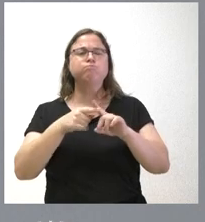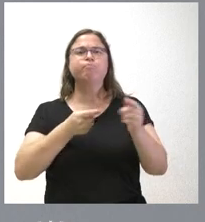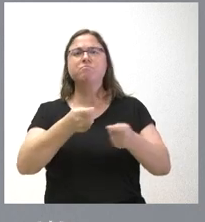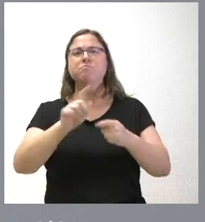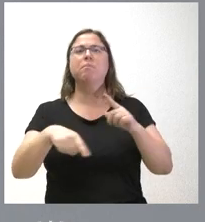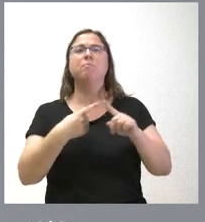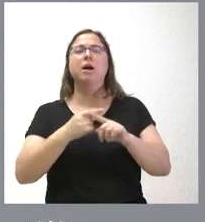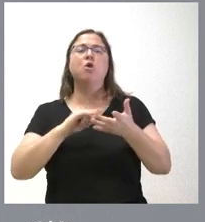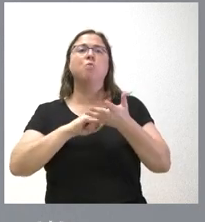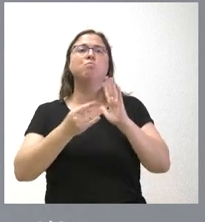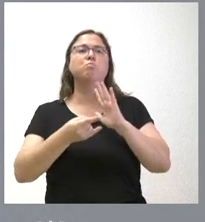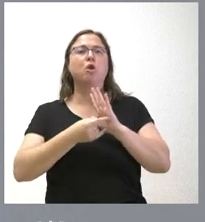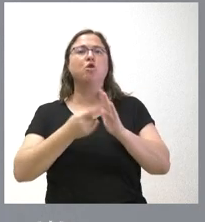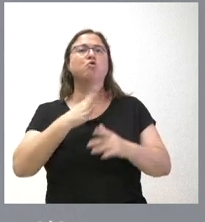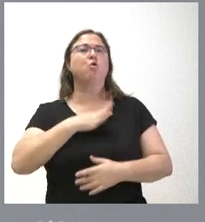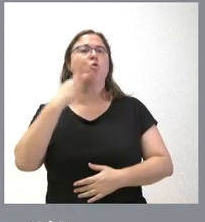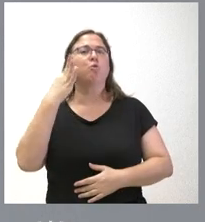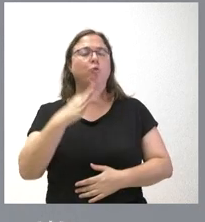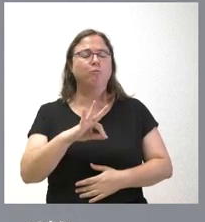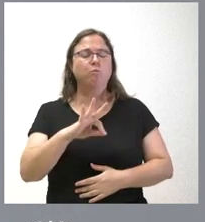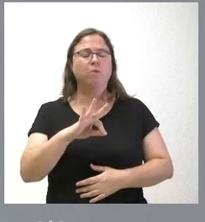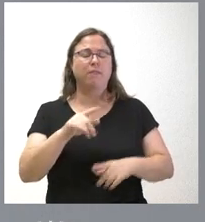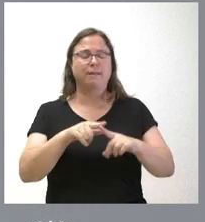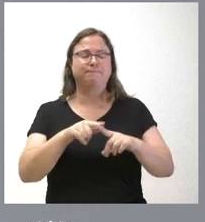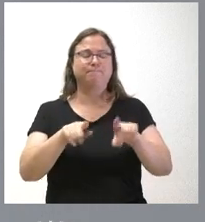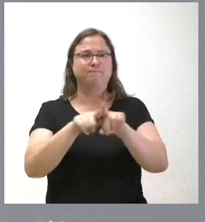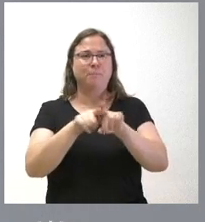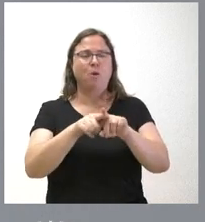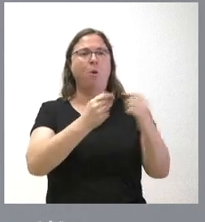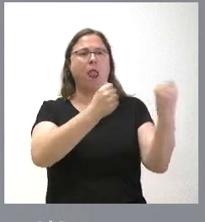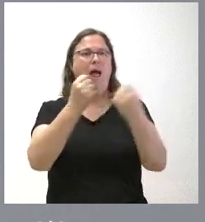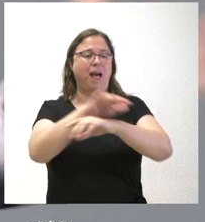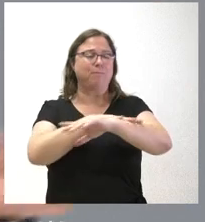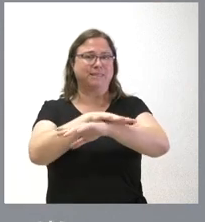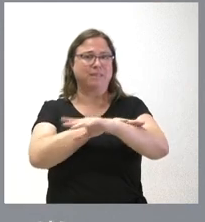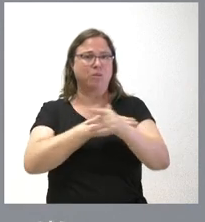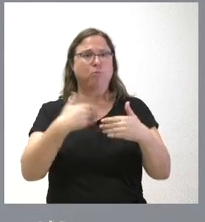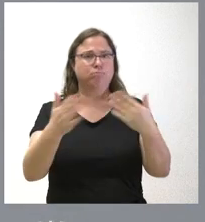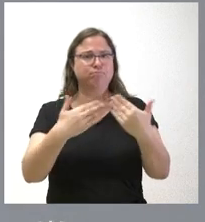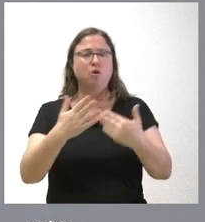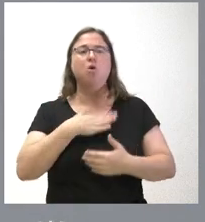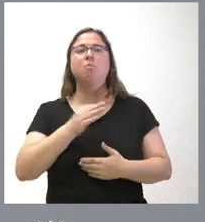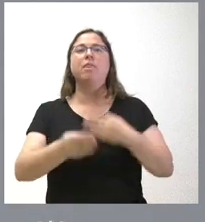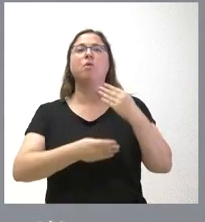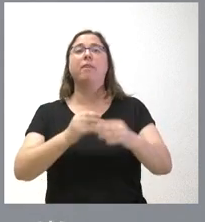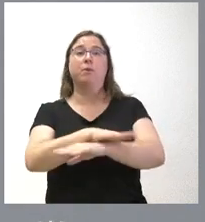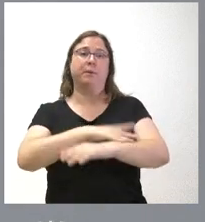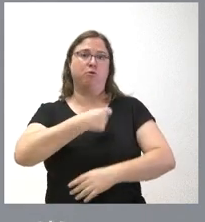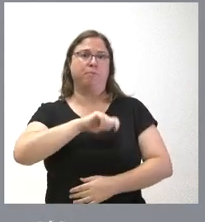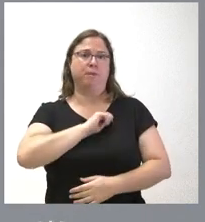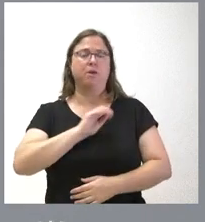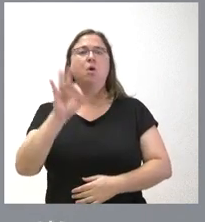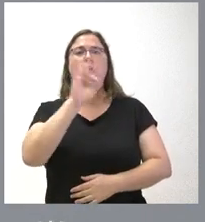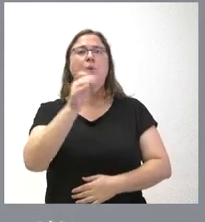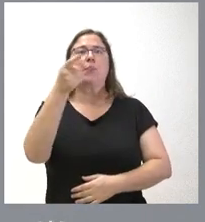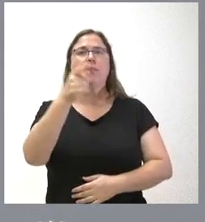ese proyecto tendría que presentarse ante la intersa administraciones que tienen algún trámite que realizar en torno al mismo bien sea que lo es el gobierno de España y bien sea que